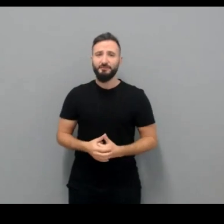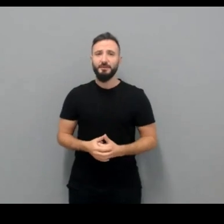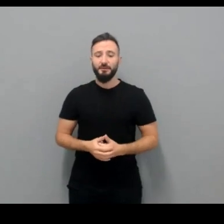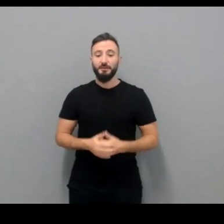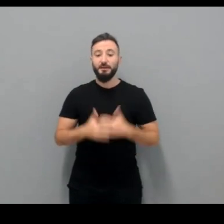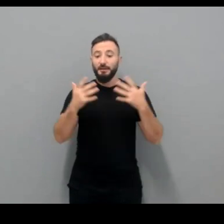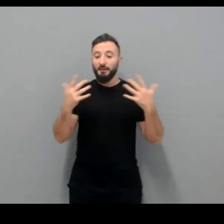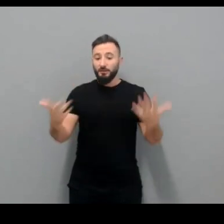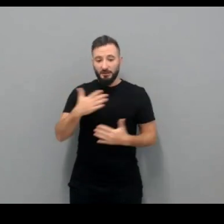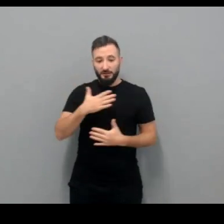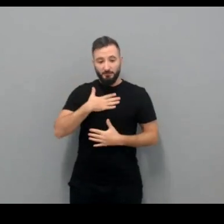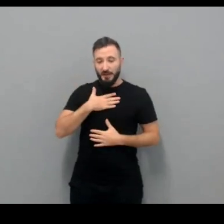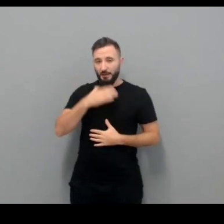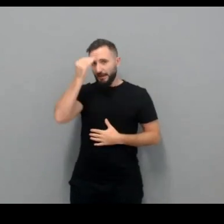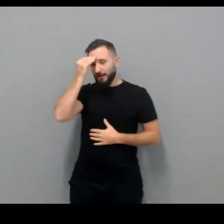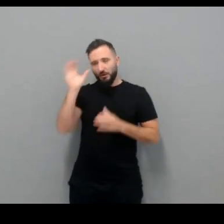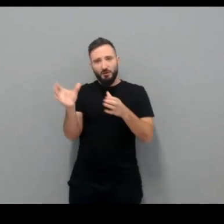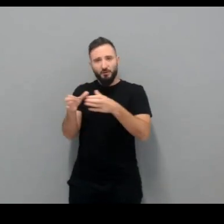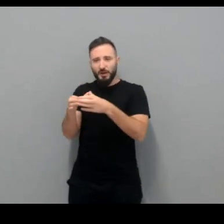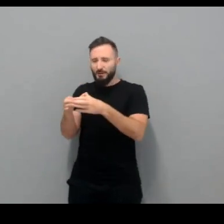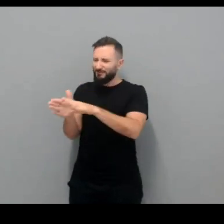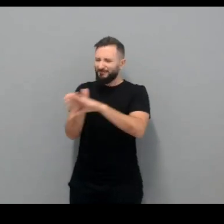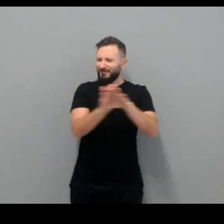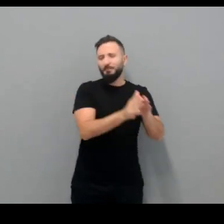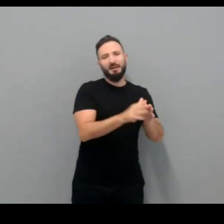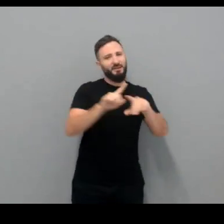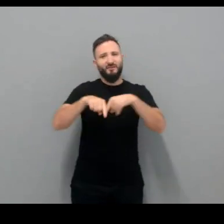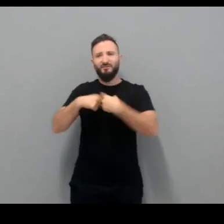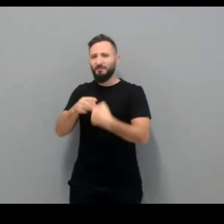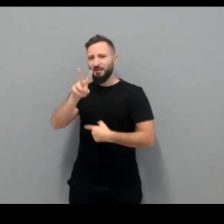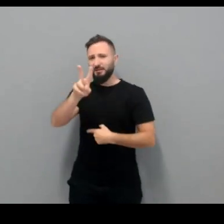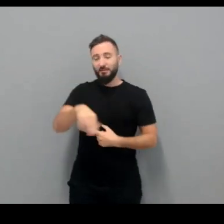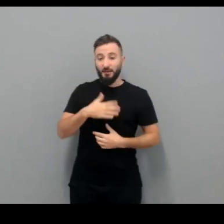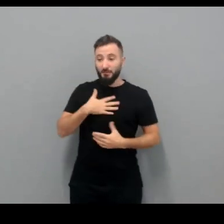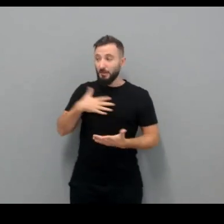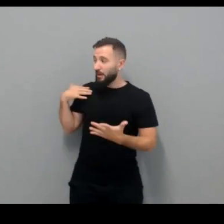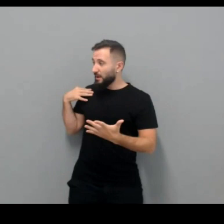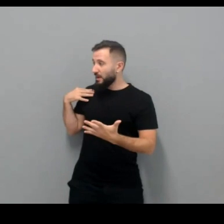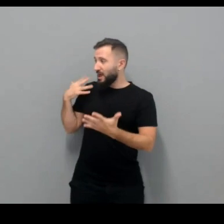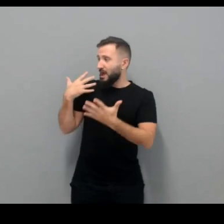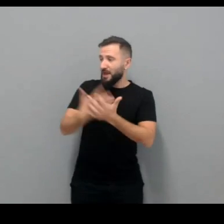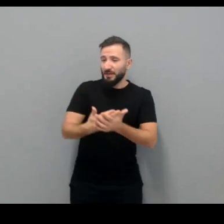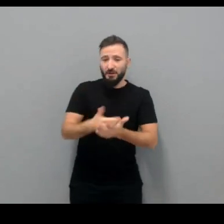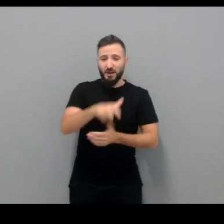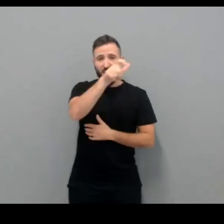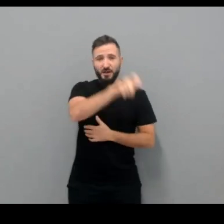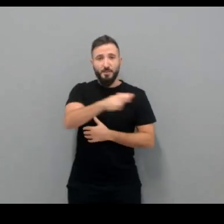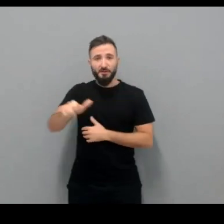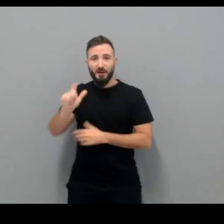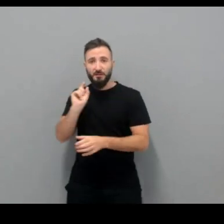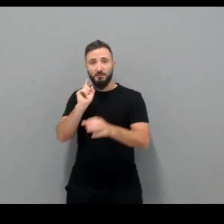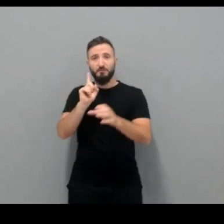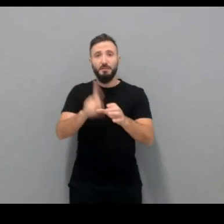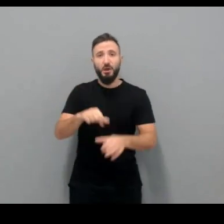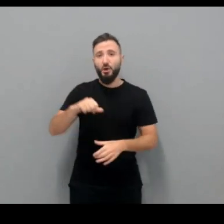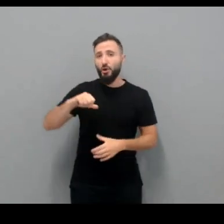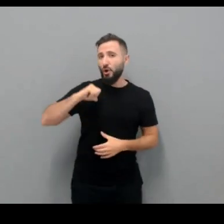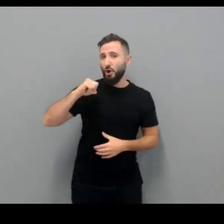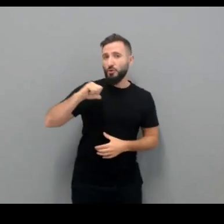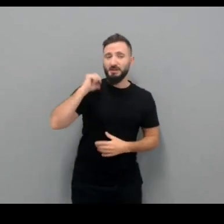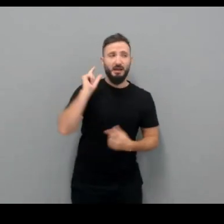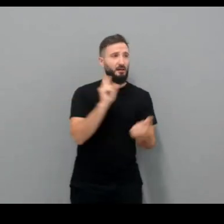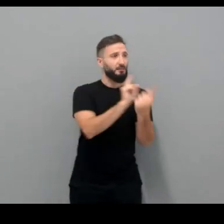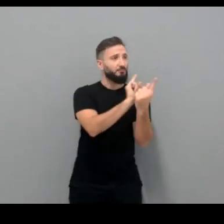Entonces, para mí son algo más que un equipo. Yo la verdad he de decir que hasta ahora, con toda la gente, desde el día que entré en el hospital, con toda la gente que me he